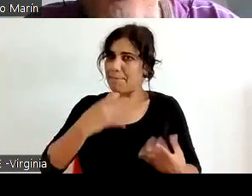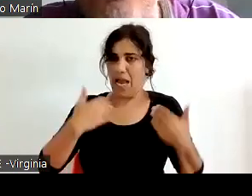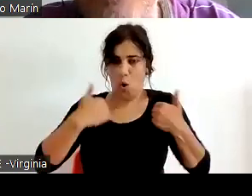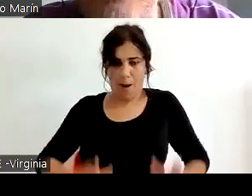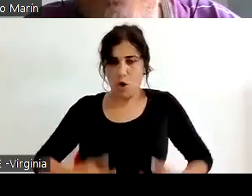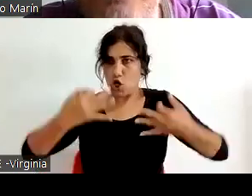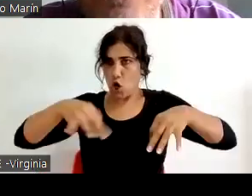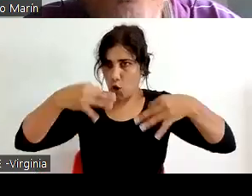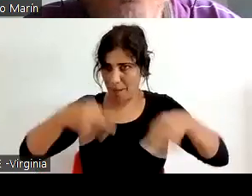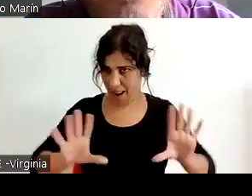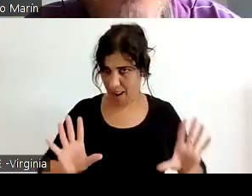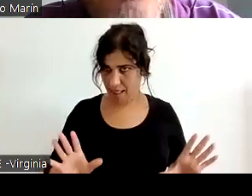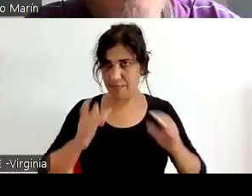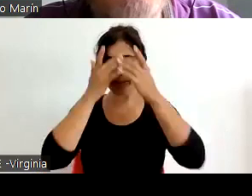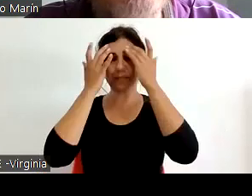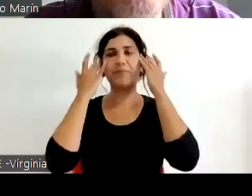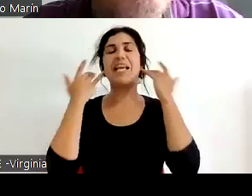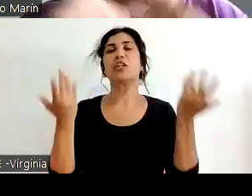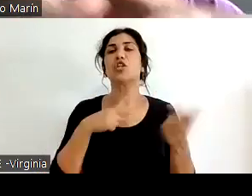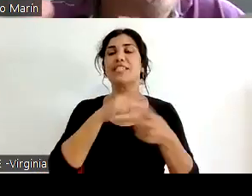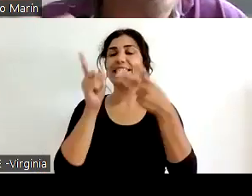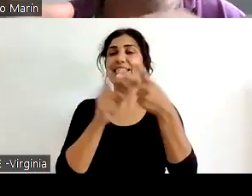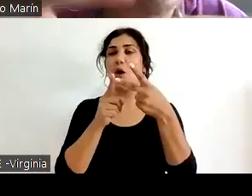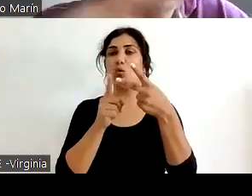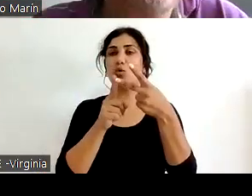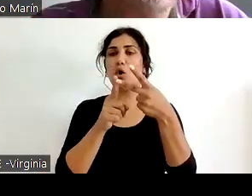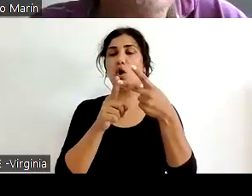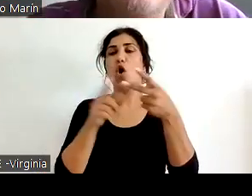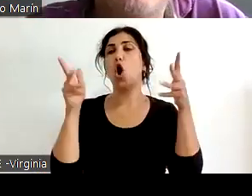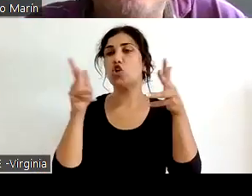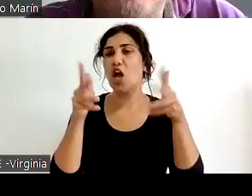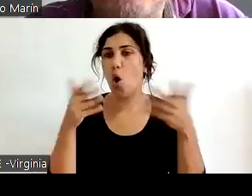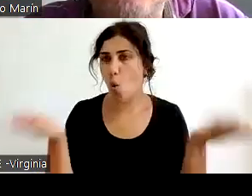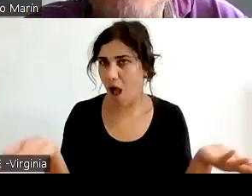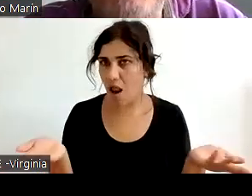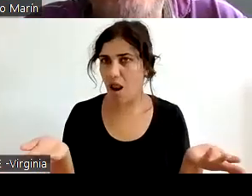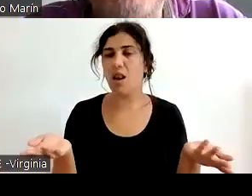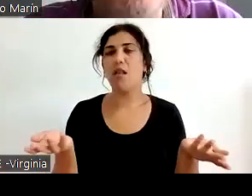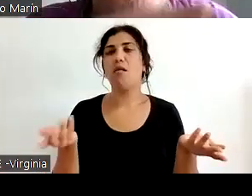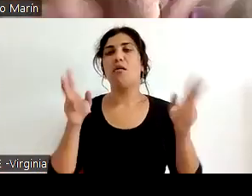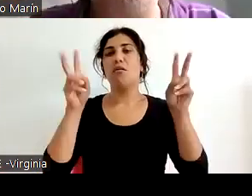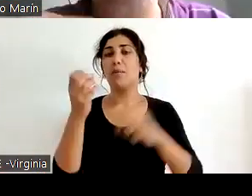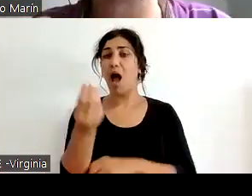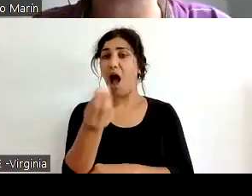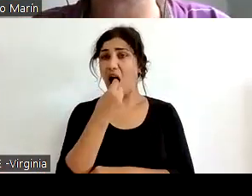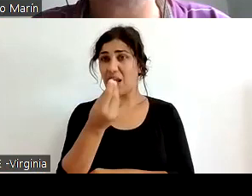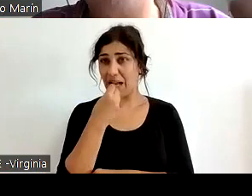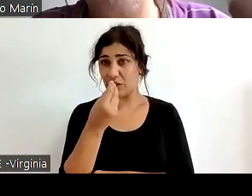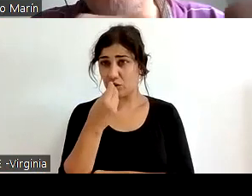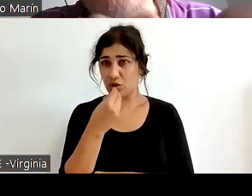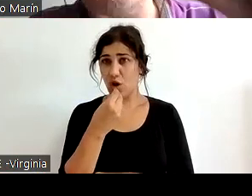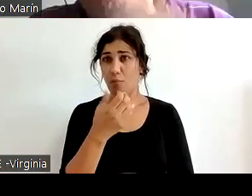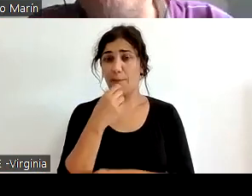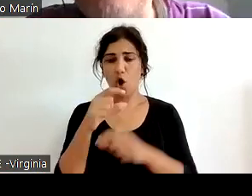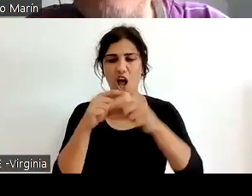segundo de los consejos que os comento. Los podemos detectar fácilmente los alimentos ultraprocesados porque al coger las